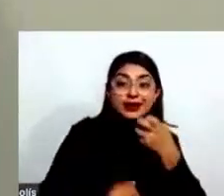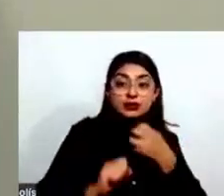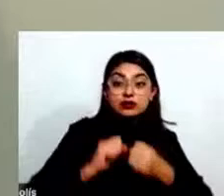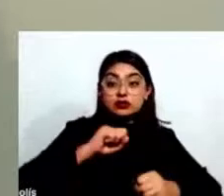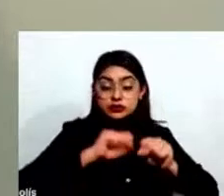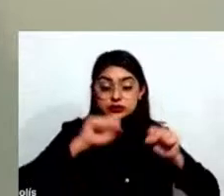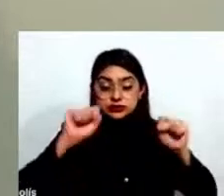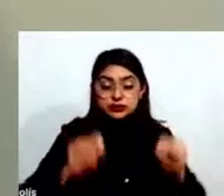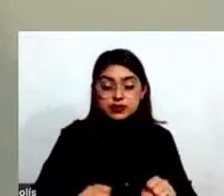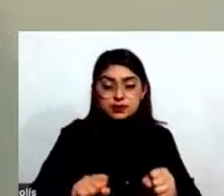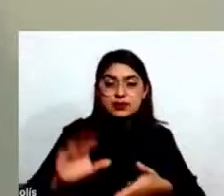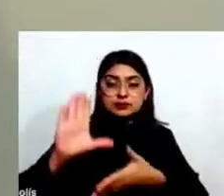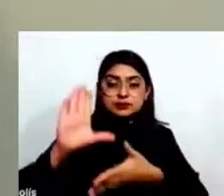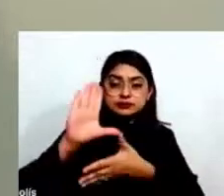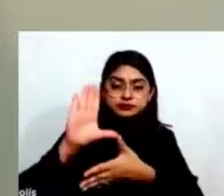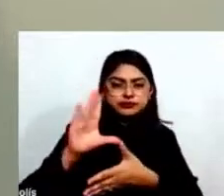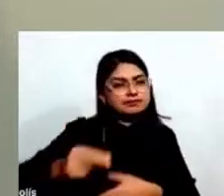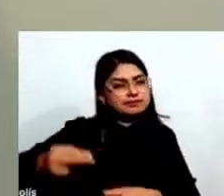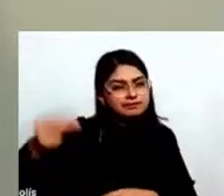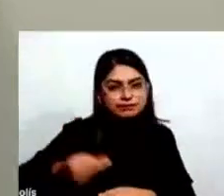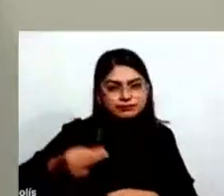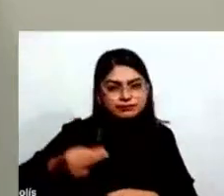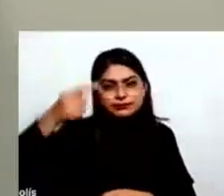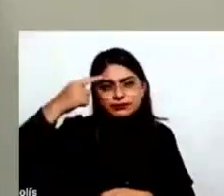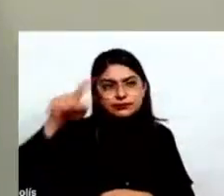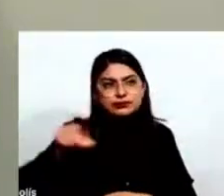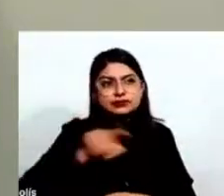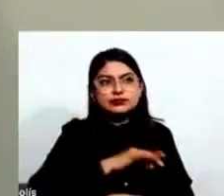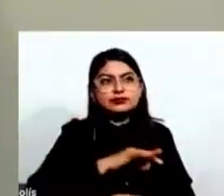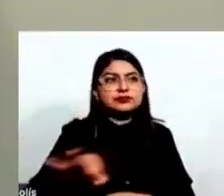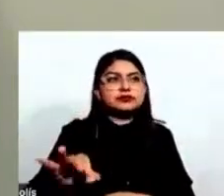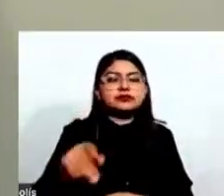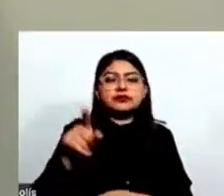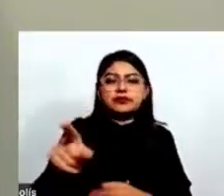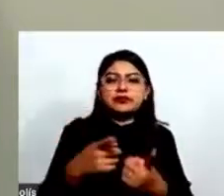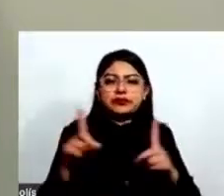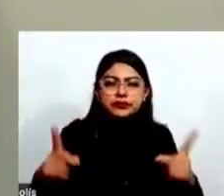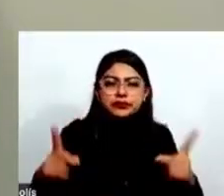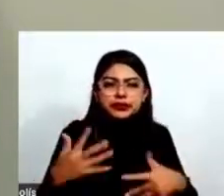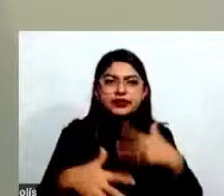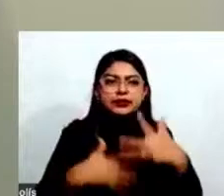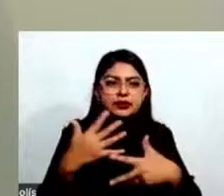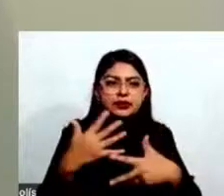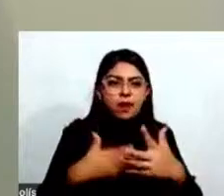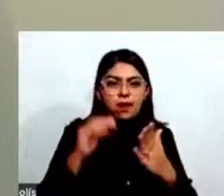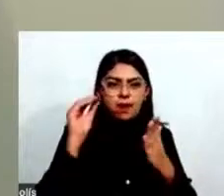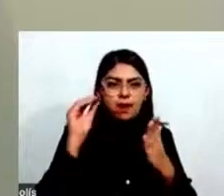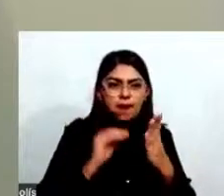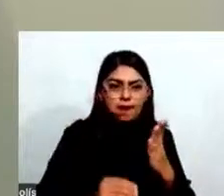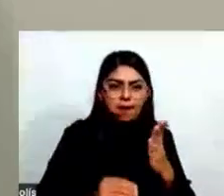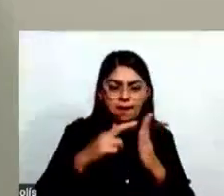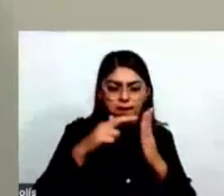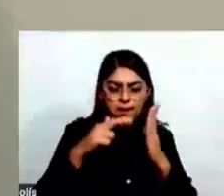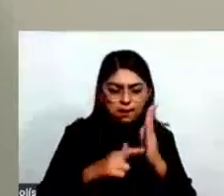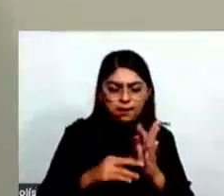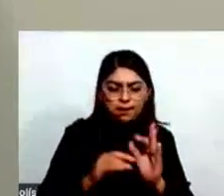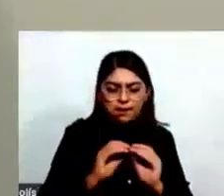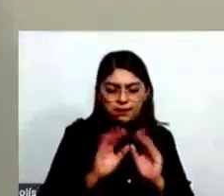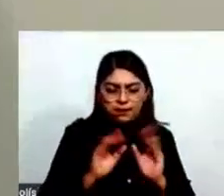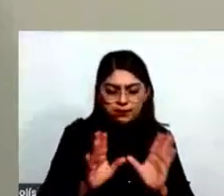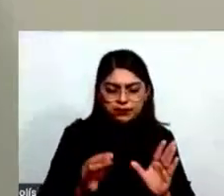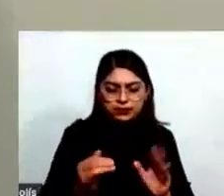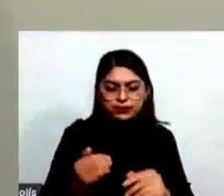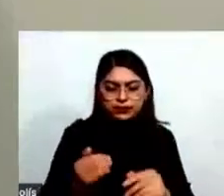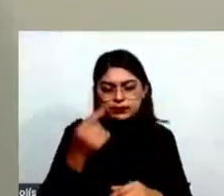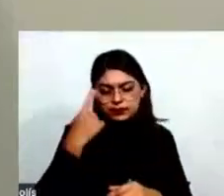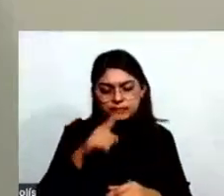crucial estableciendo, desarrollando y aplicando estándares específicos y racionales para uniformar hasta